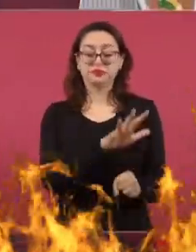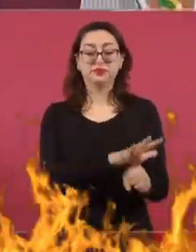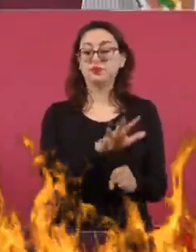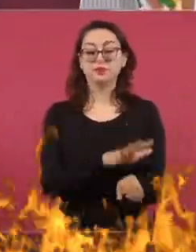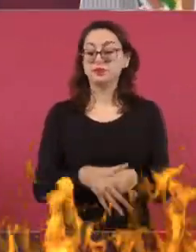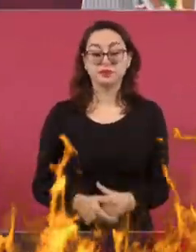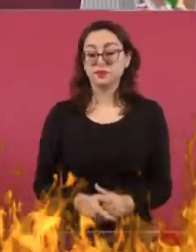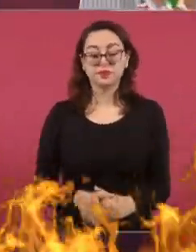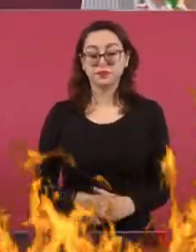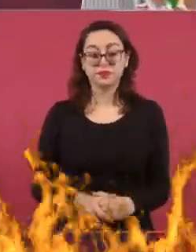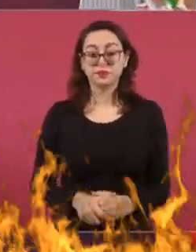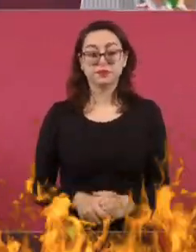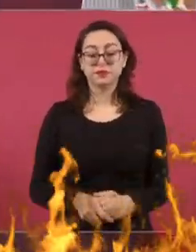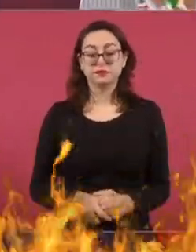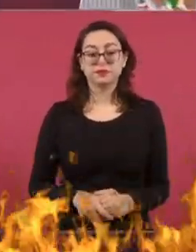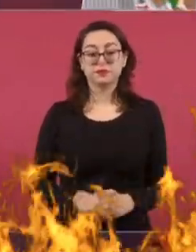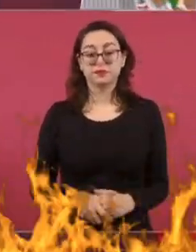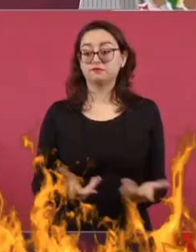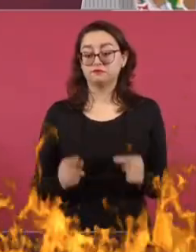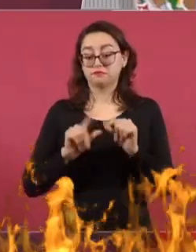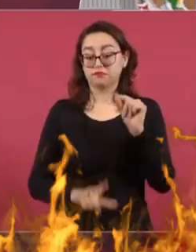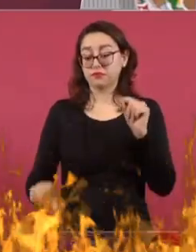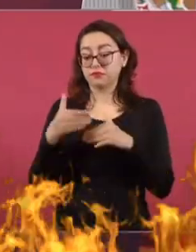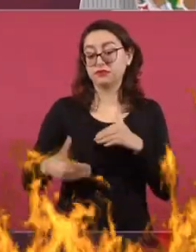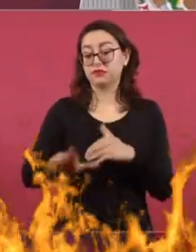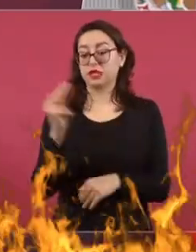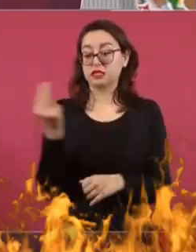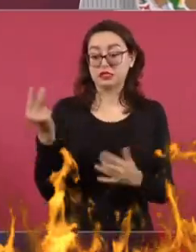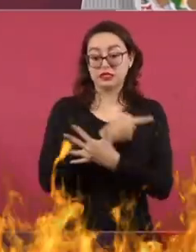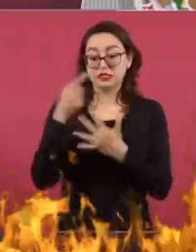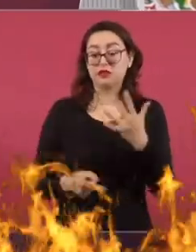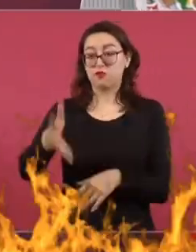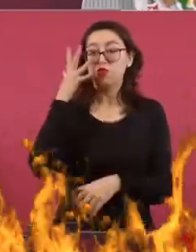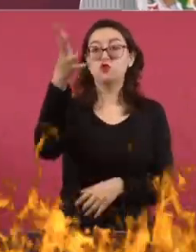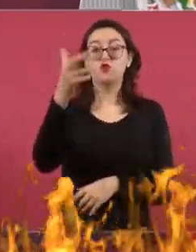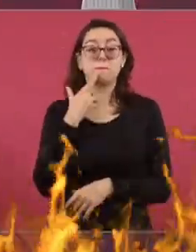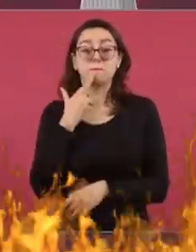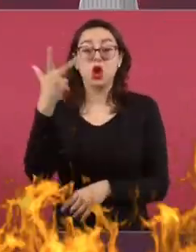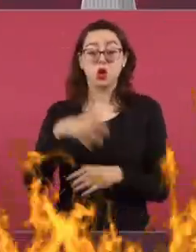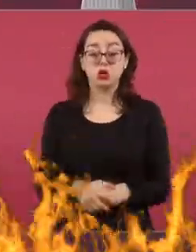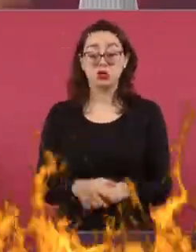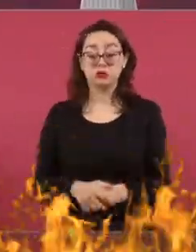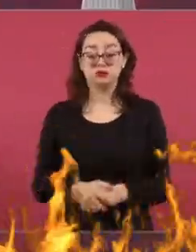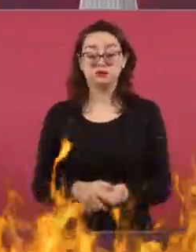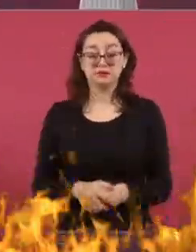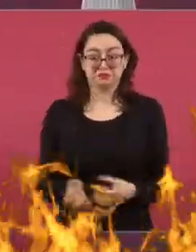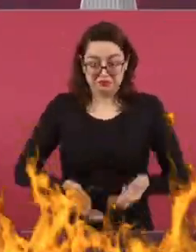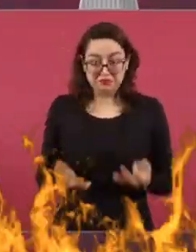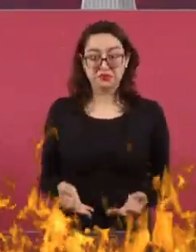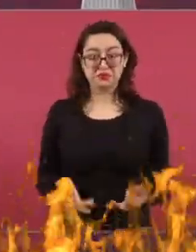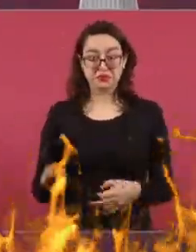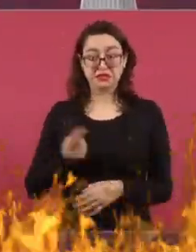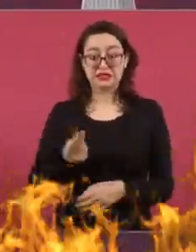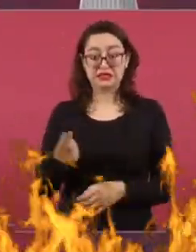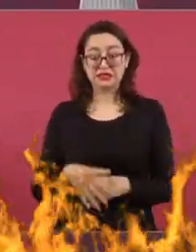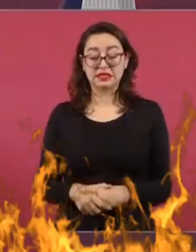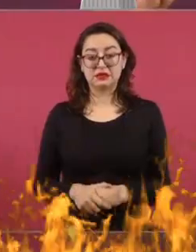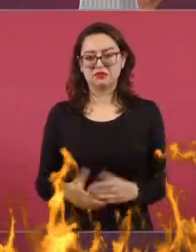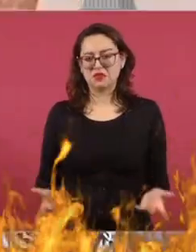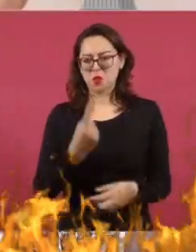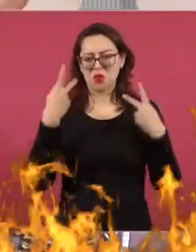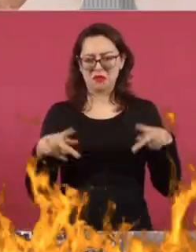para lo que se necesita. México y su pueblo merecen un mejor destino. No cualquiera. Nada más porque dice